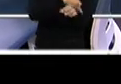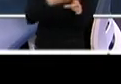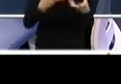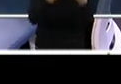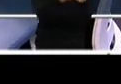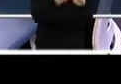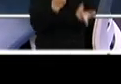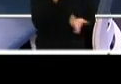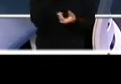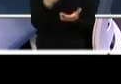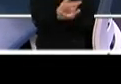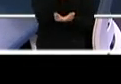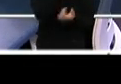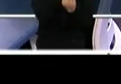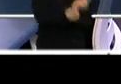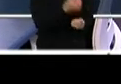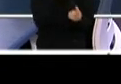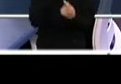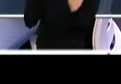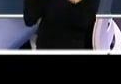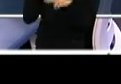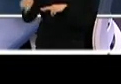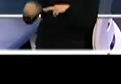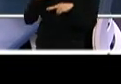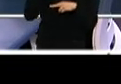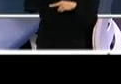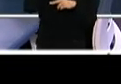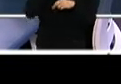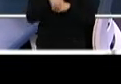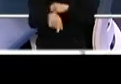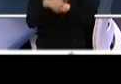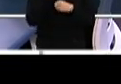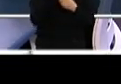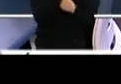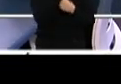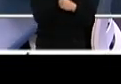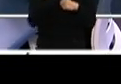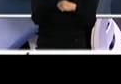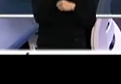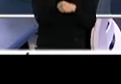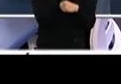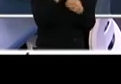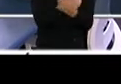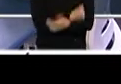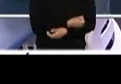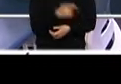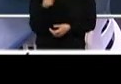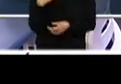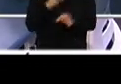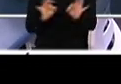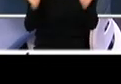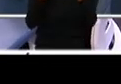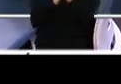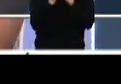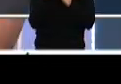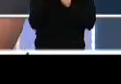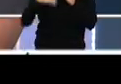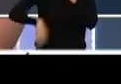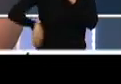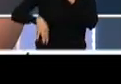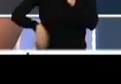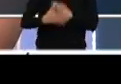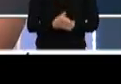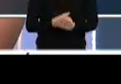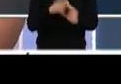no solamente ganan los niños, sino también los maestros, los directivos y la escuela de estos niños ganadores, que eso es lo más importante. Como te